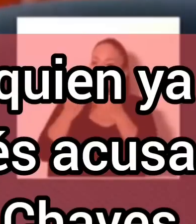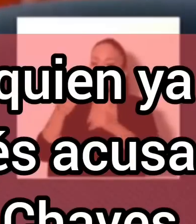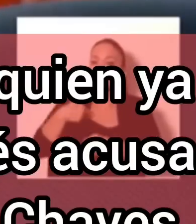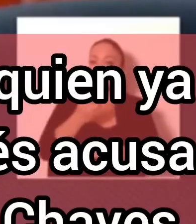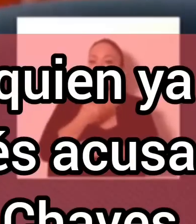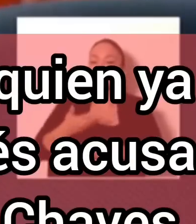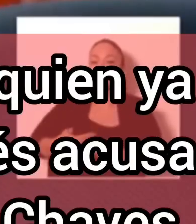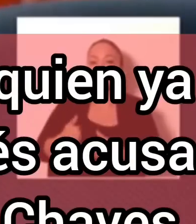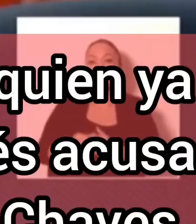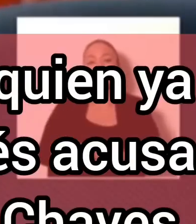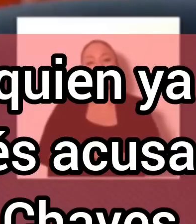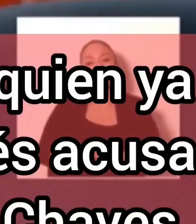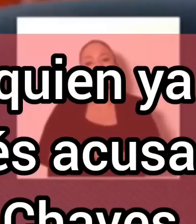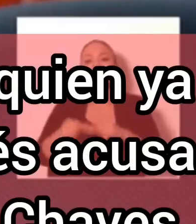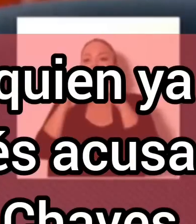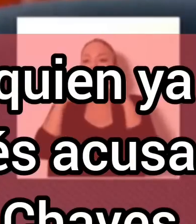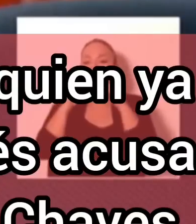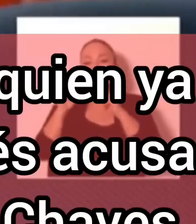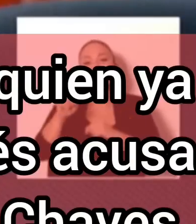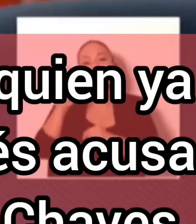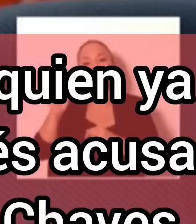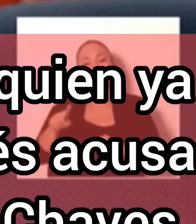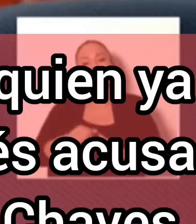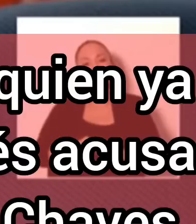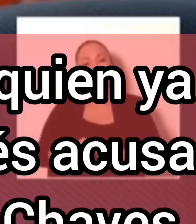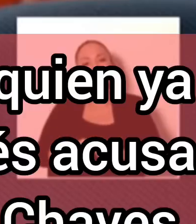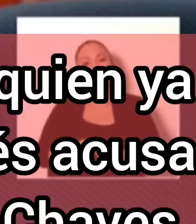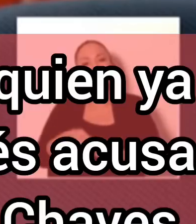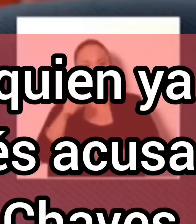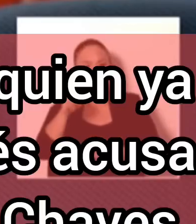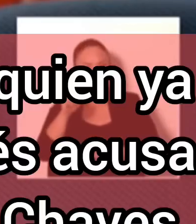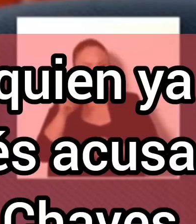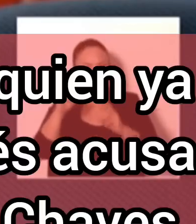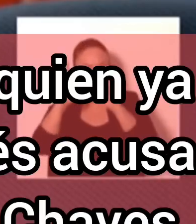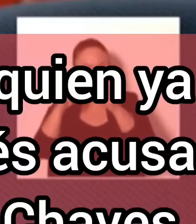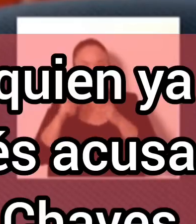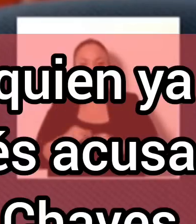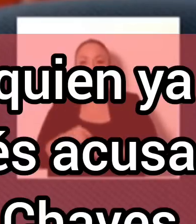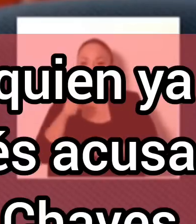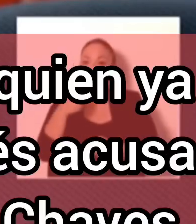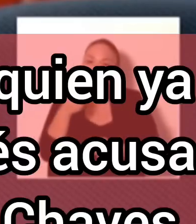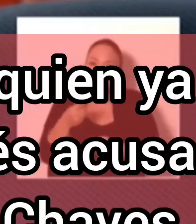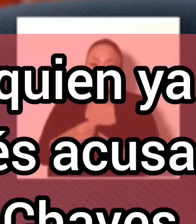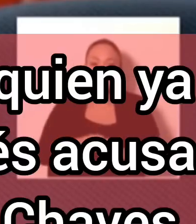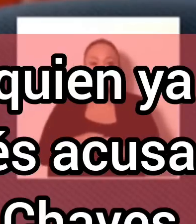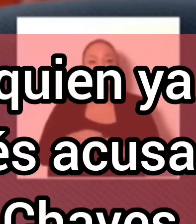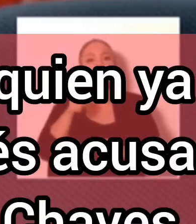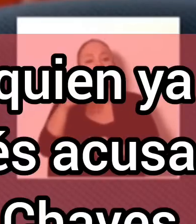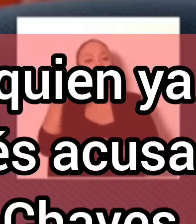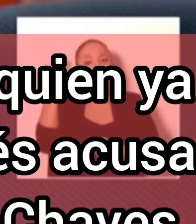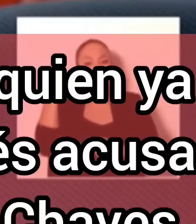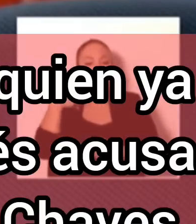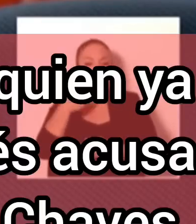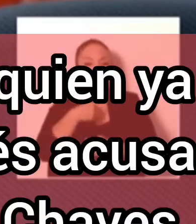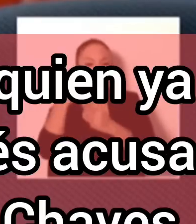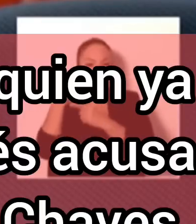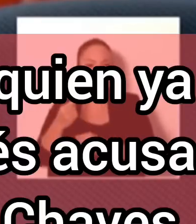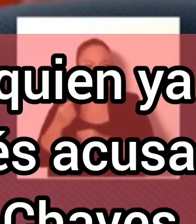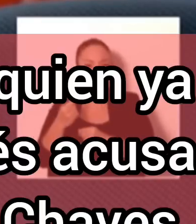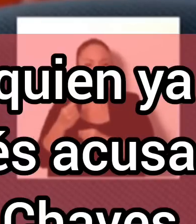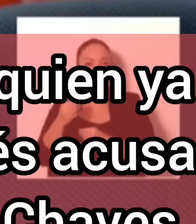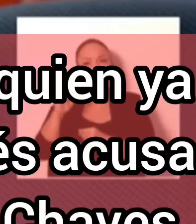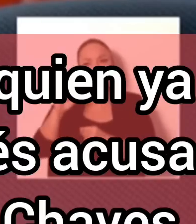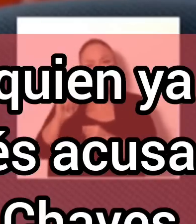Gracias, señor presidente. Don Rodrigo, para darle seguimiento a este tema, como usted bien nos dice, usted estuvo en el Ministerio de Hacienda hasta finales